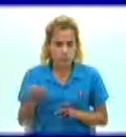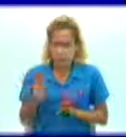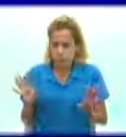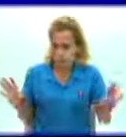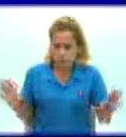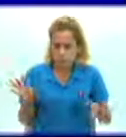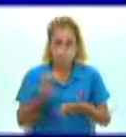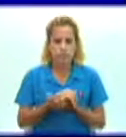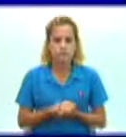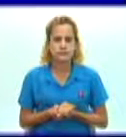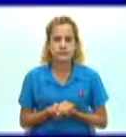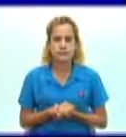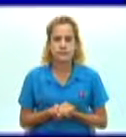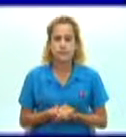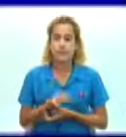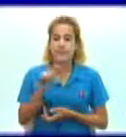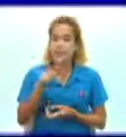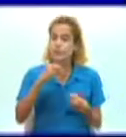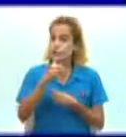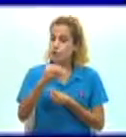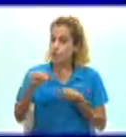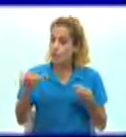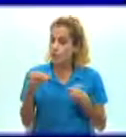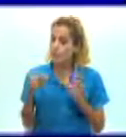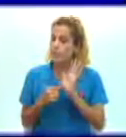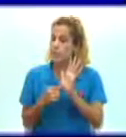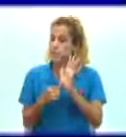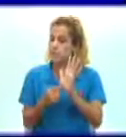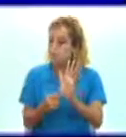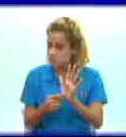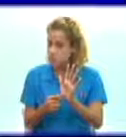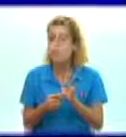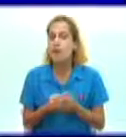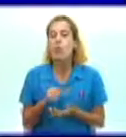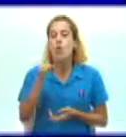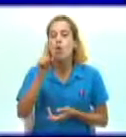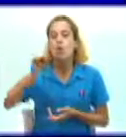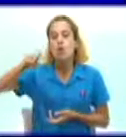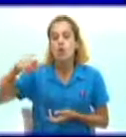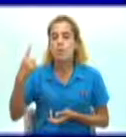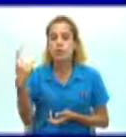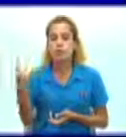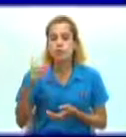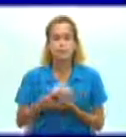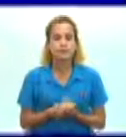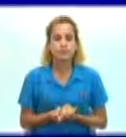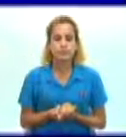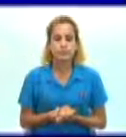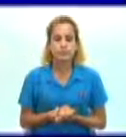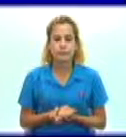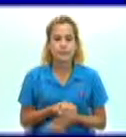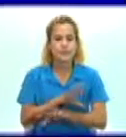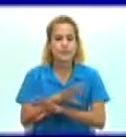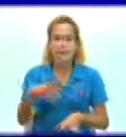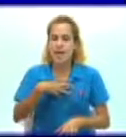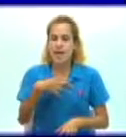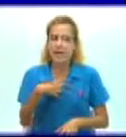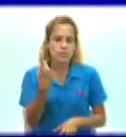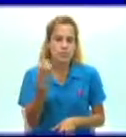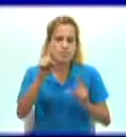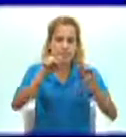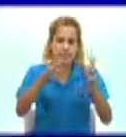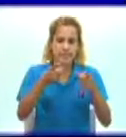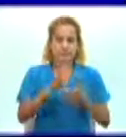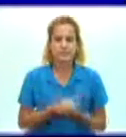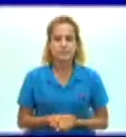más cómodo. Esto, si lo convertimos o lo representamos como expresión decimal, se haría 1,1. Entonces ya tenemos resuelto el primer